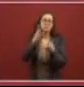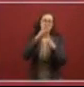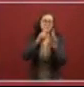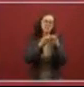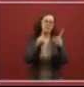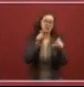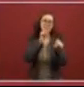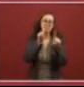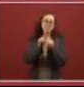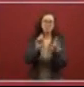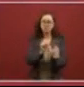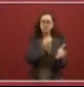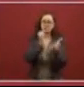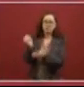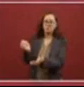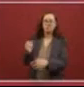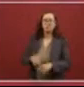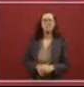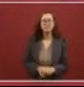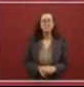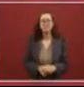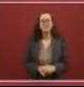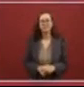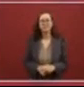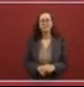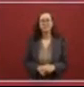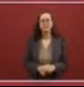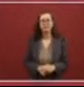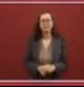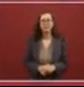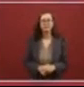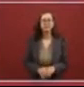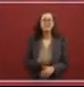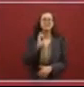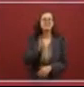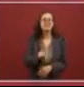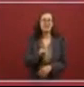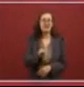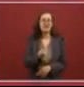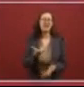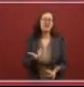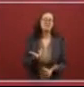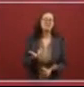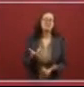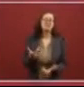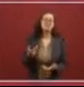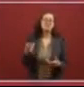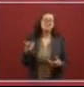desarrollo, o sea, con dinero del presupuesto.